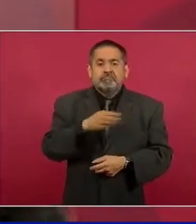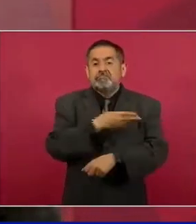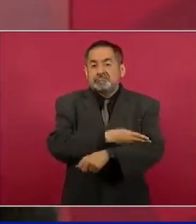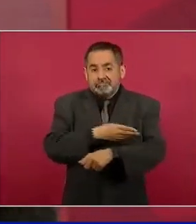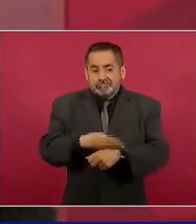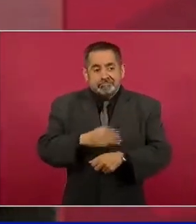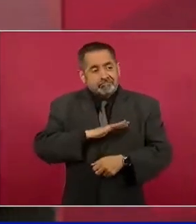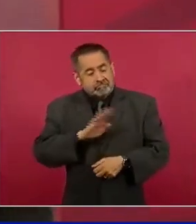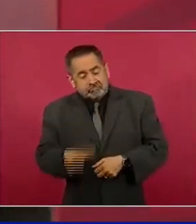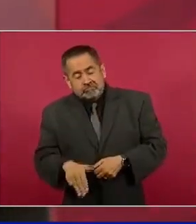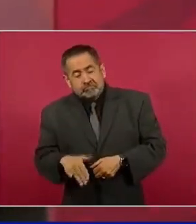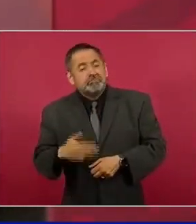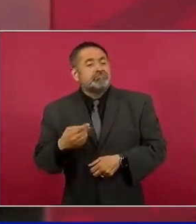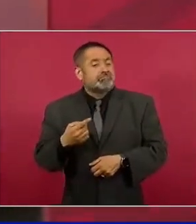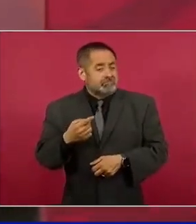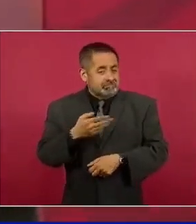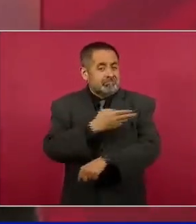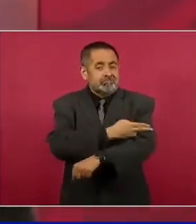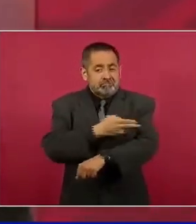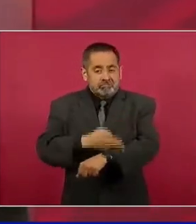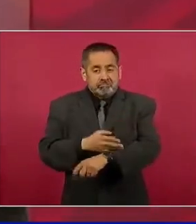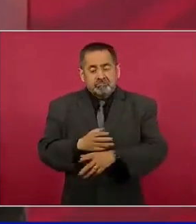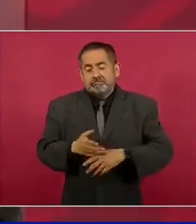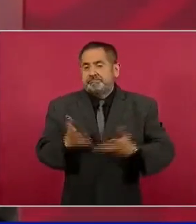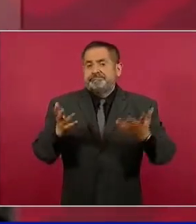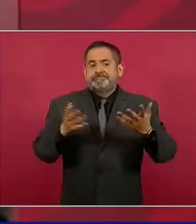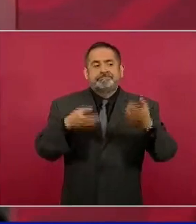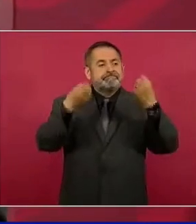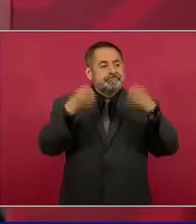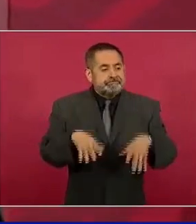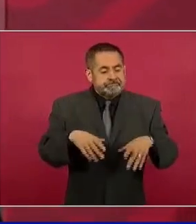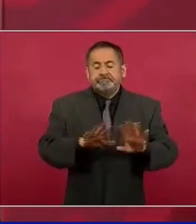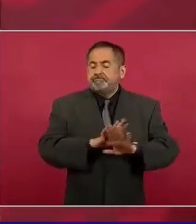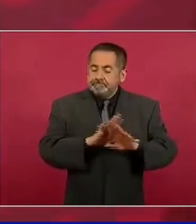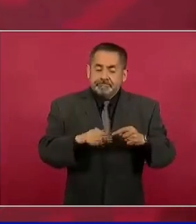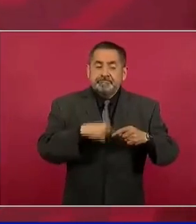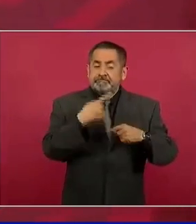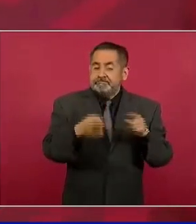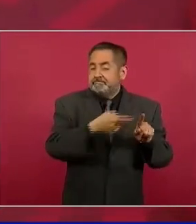ya hacia adelante no hay democracia.